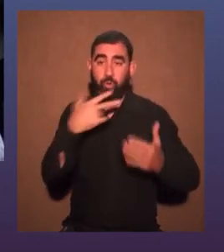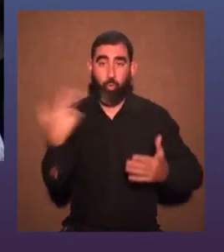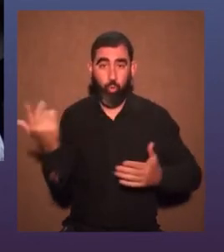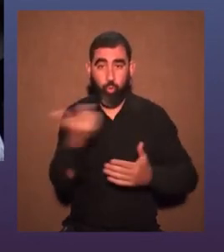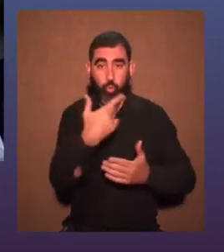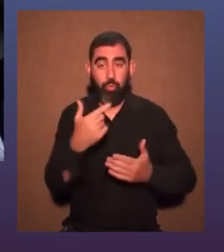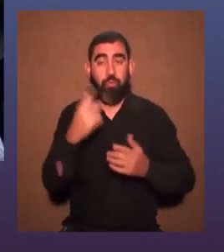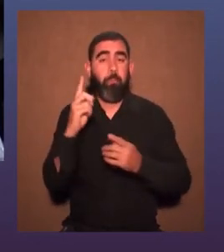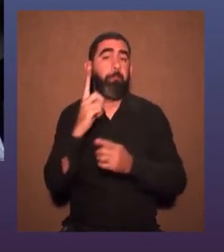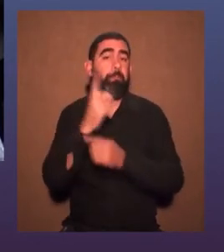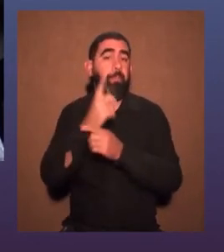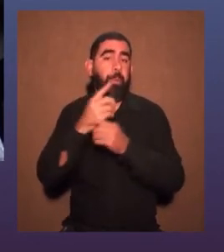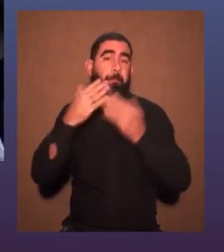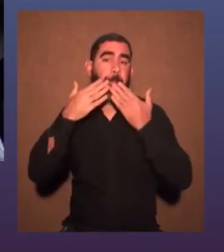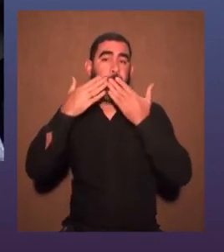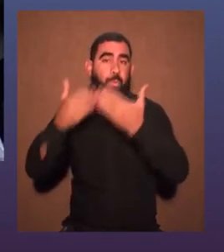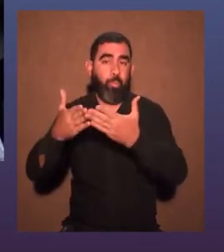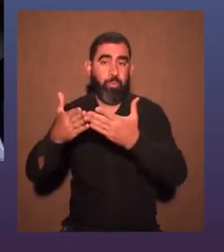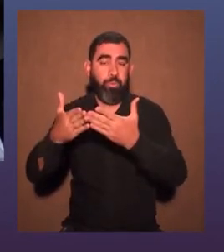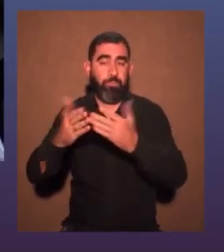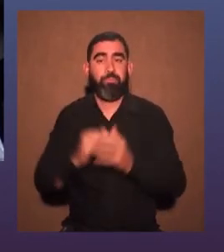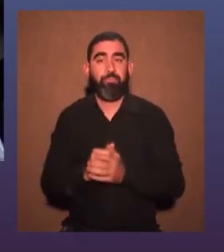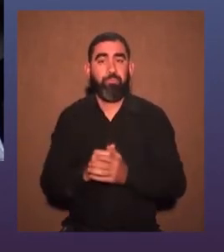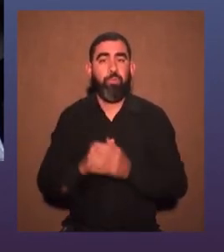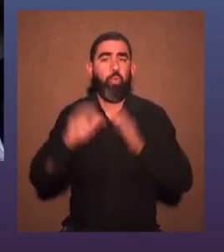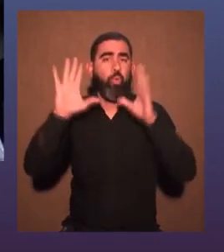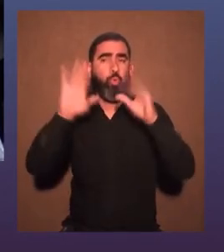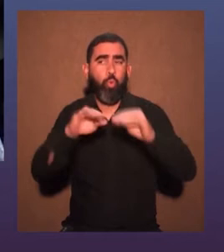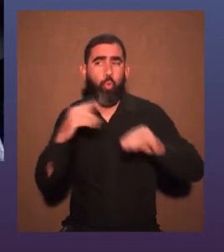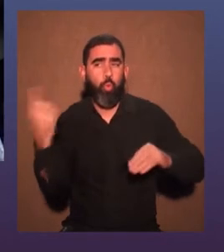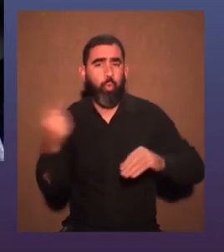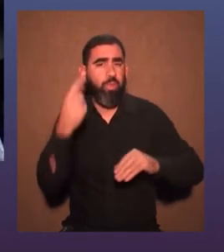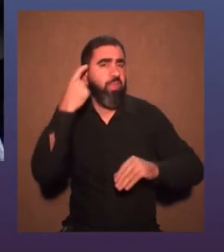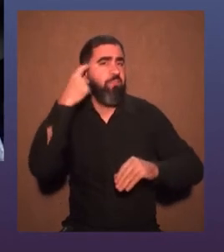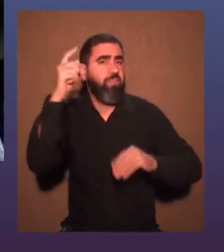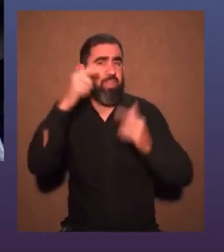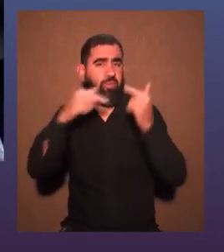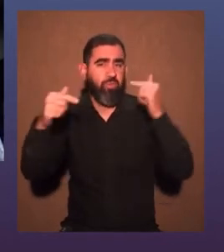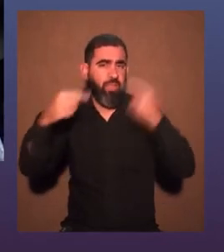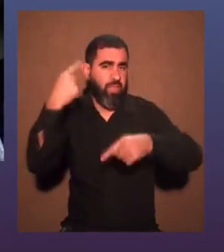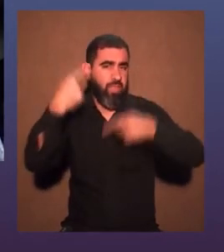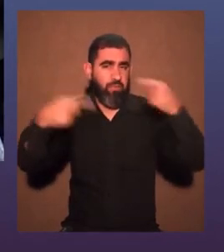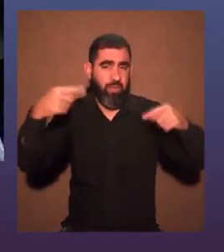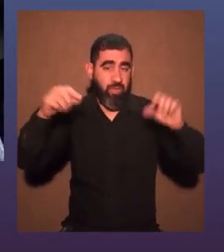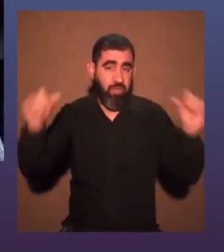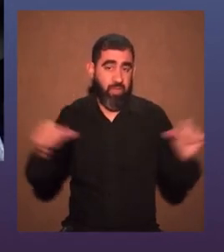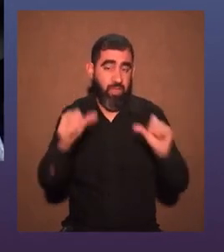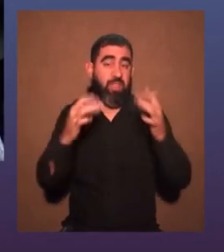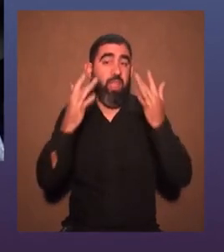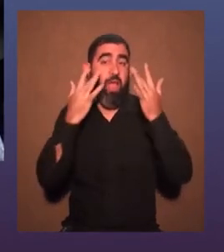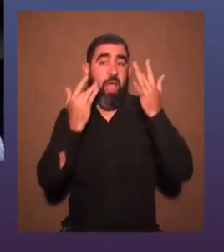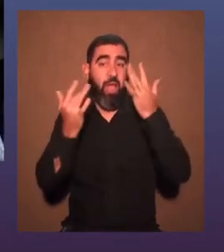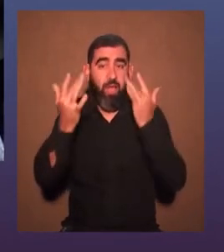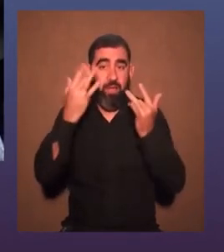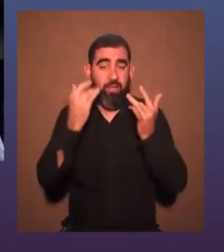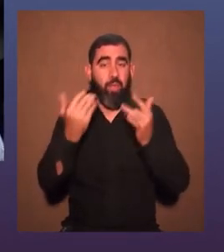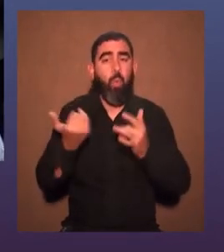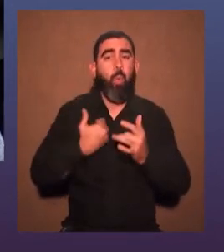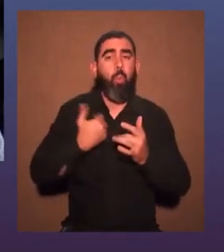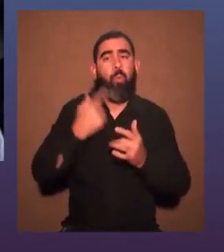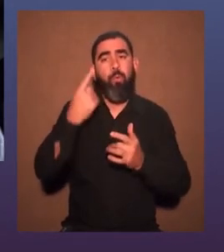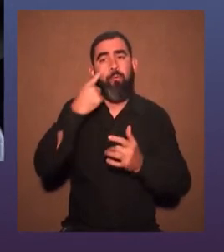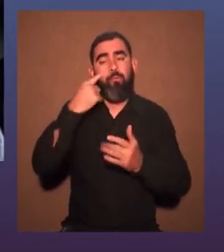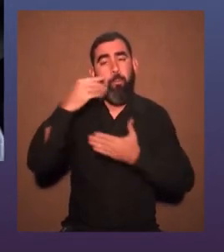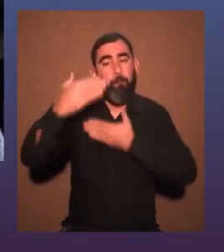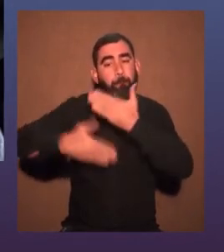ustedes. Vamos con la primera pregunta. Todos ustedes son creadores en diferentes disciplinas artísticas. ¿Cómo